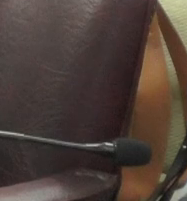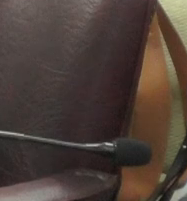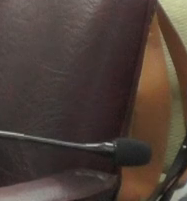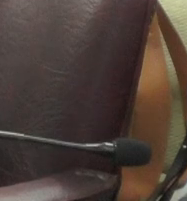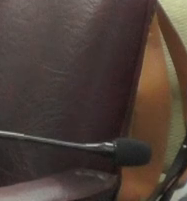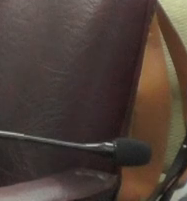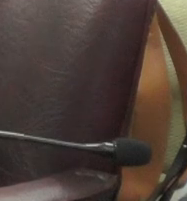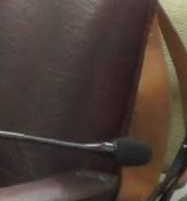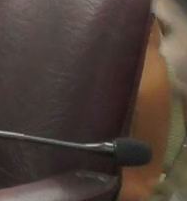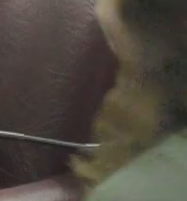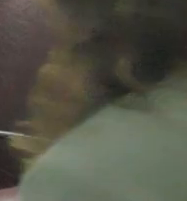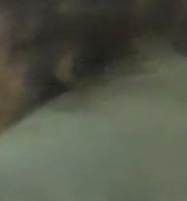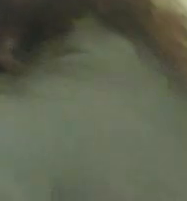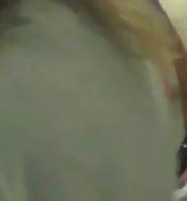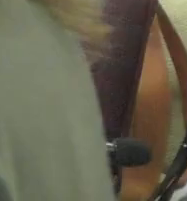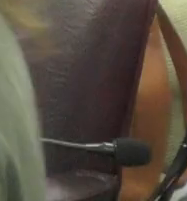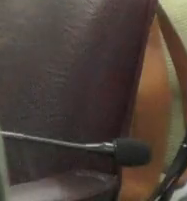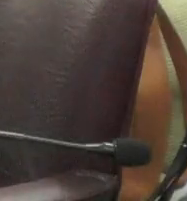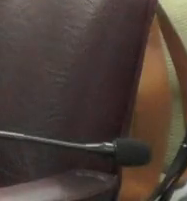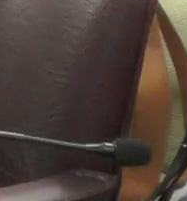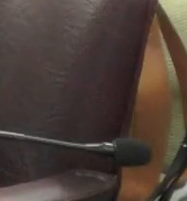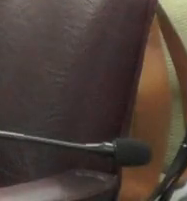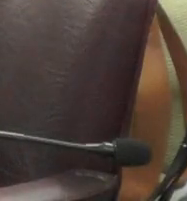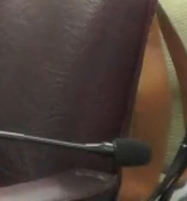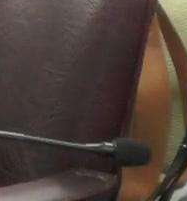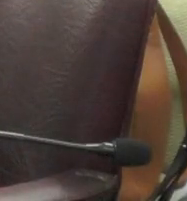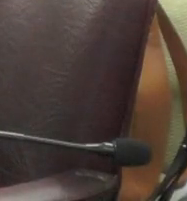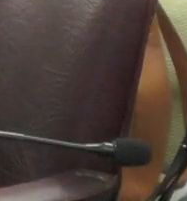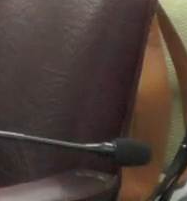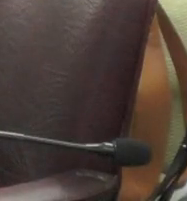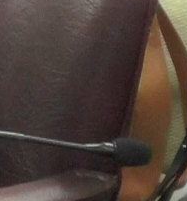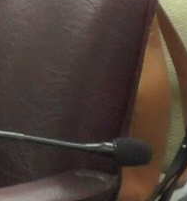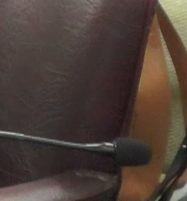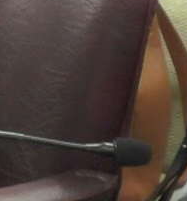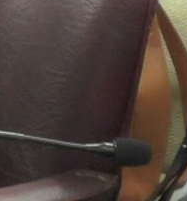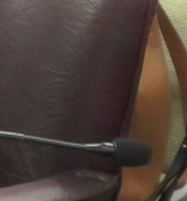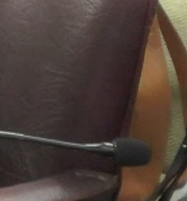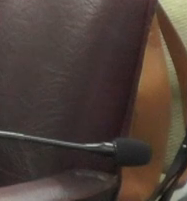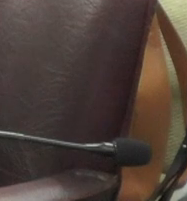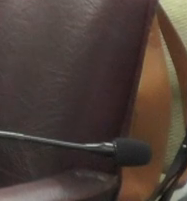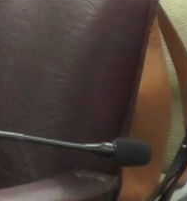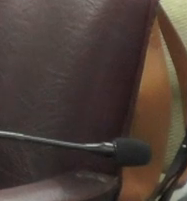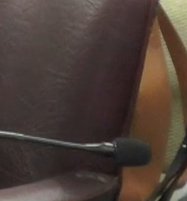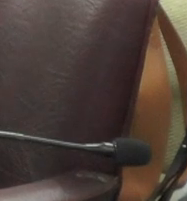varias cosas. Por supuesto el futuro, porque la universidad pública no solo que es una conquista social, es una conquista del pueblo argentino, pero